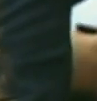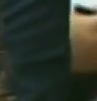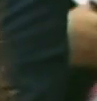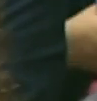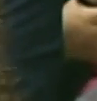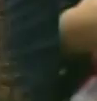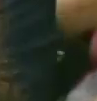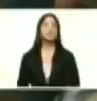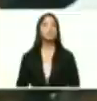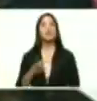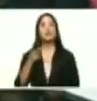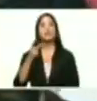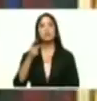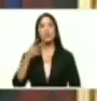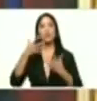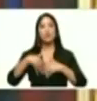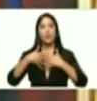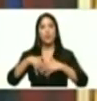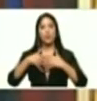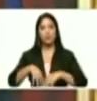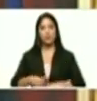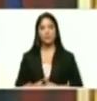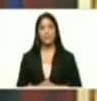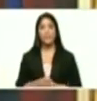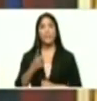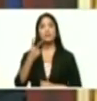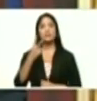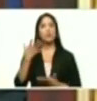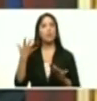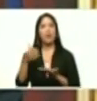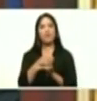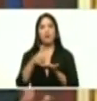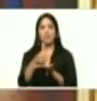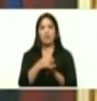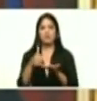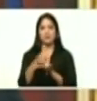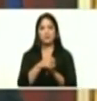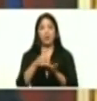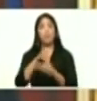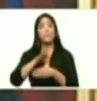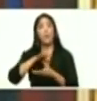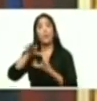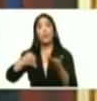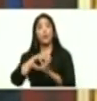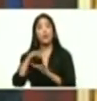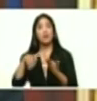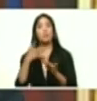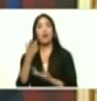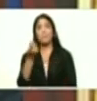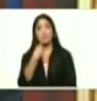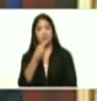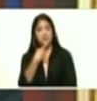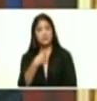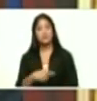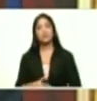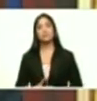El segundo motor, segundo, el farmacéutico, por la crisis que hay, pues, del tema de las medicinas.